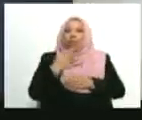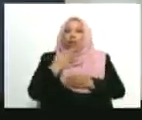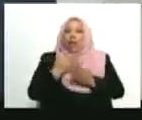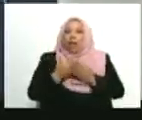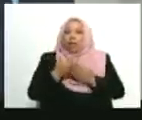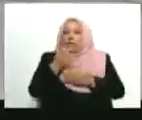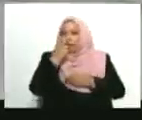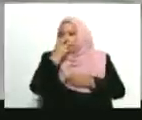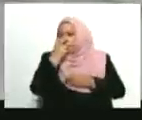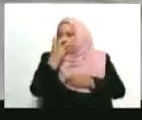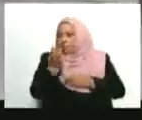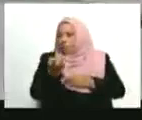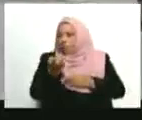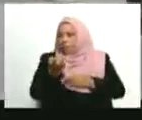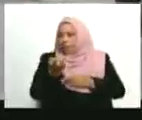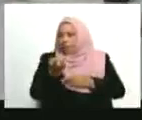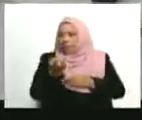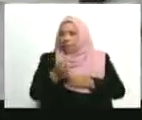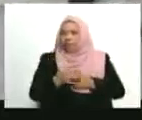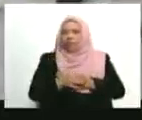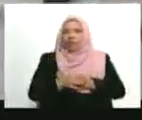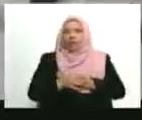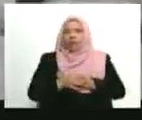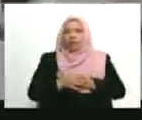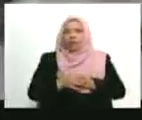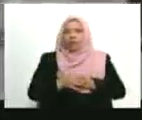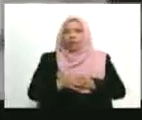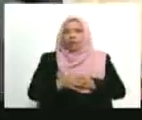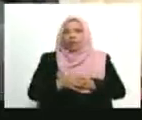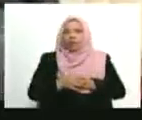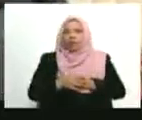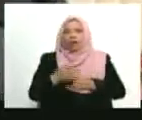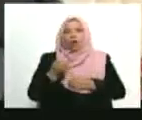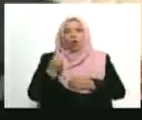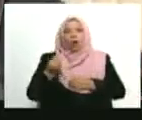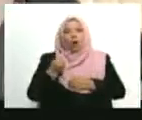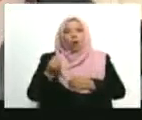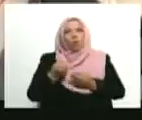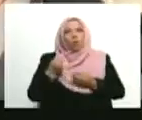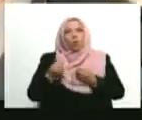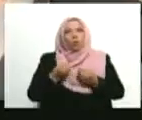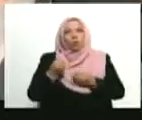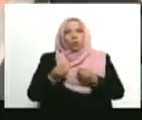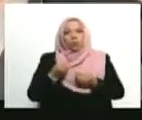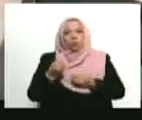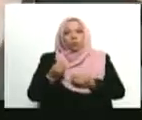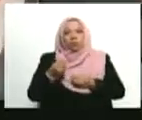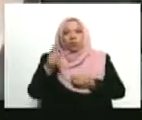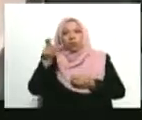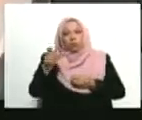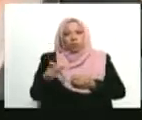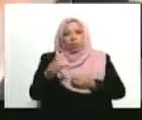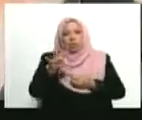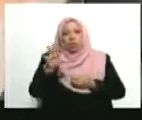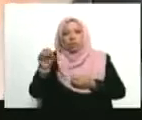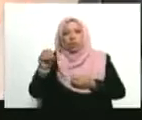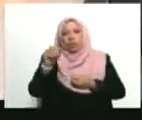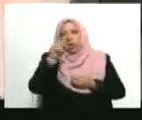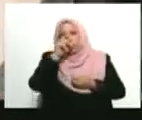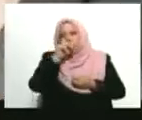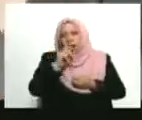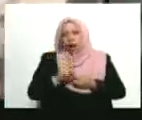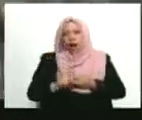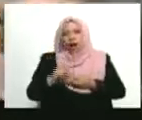Gracias, muchas gracias. Pablo, cuéntanos un poco la vigencia que tiene Salvador Allende en estos 50 años,